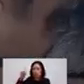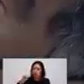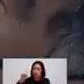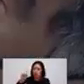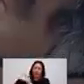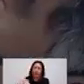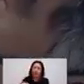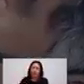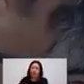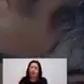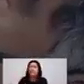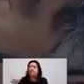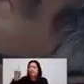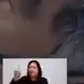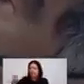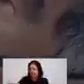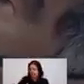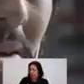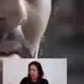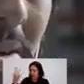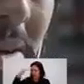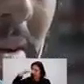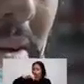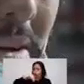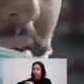Gracias!